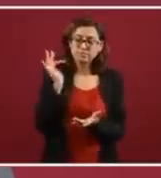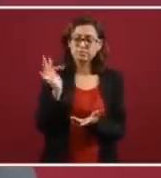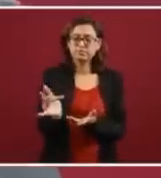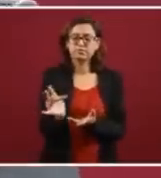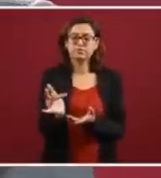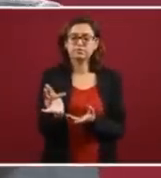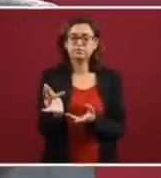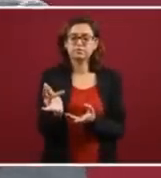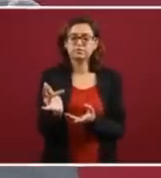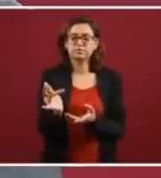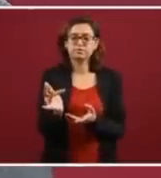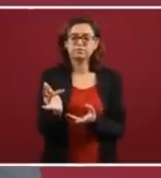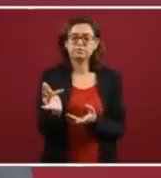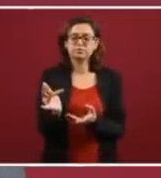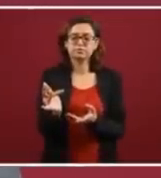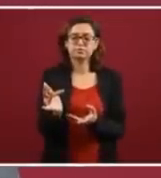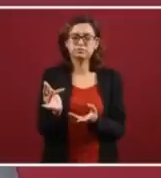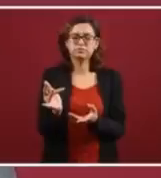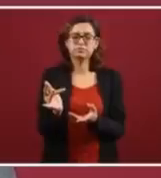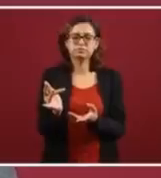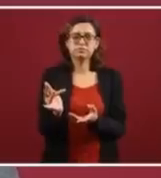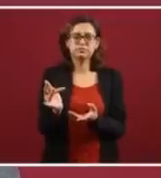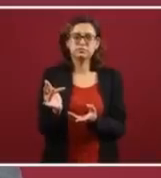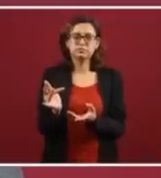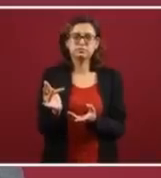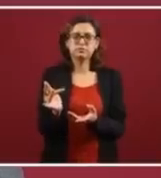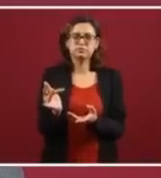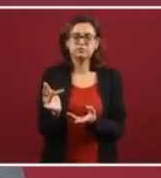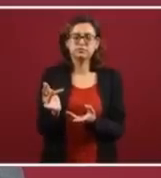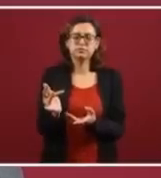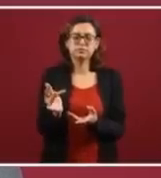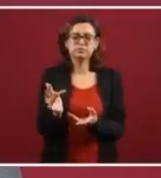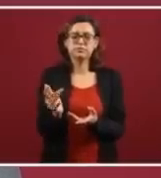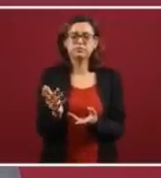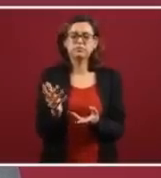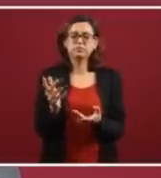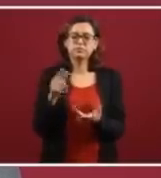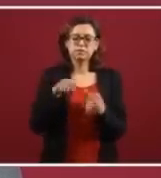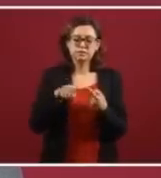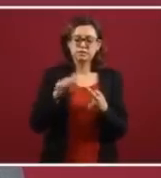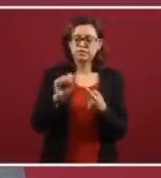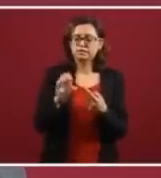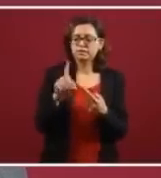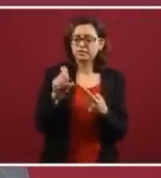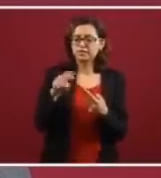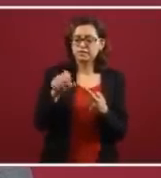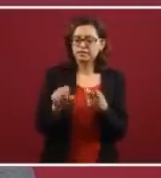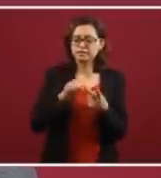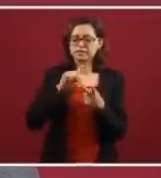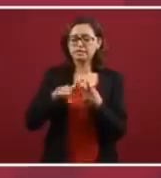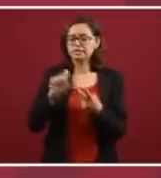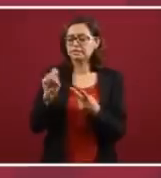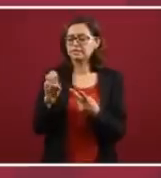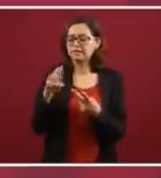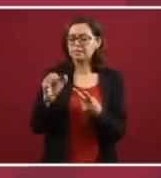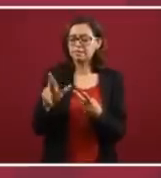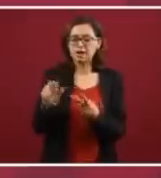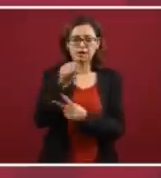forma en que tanto la Secretaría de la Defensa como la Secretaría de